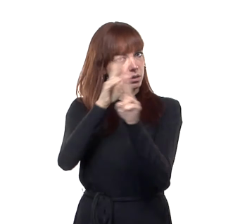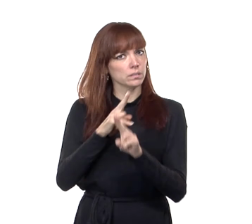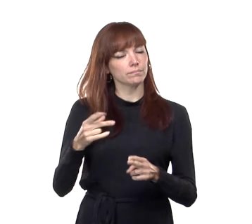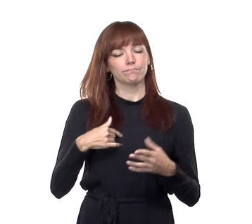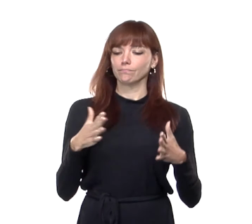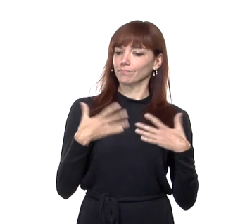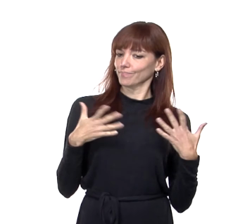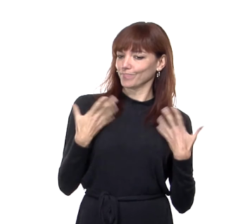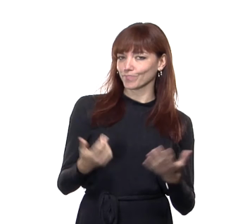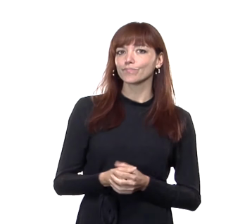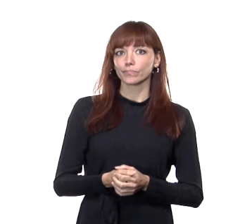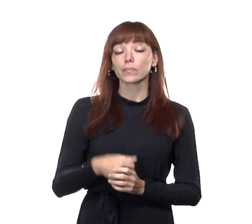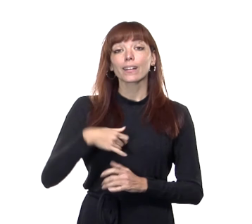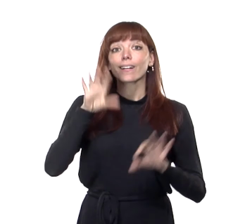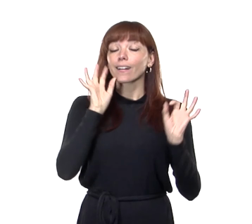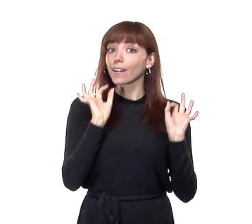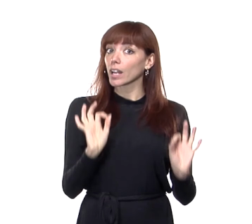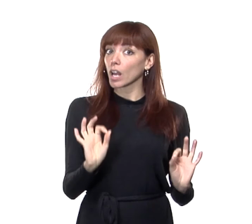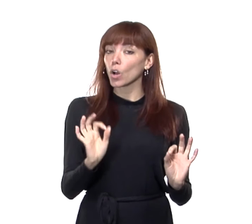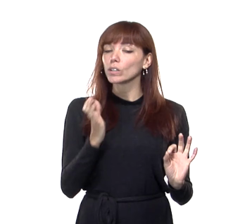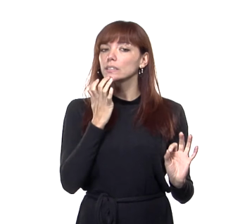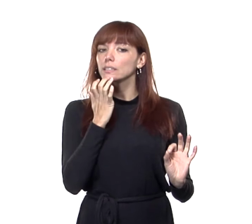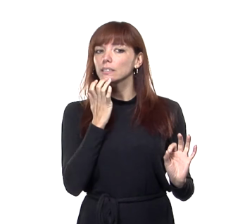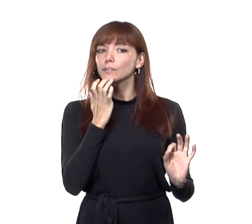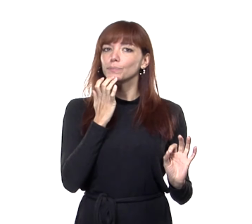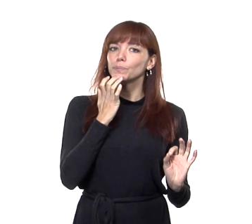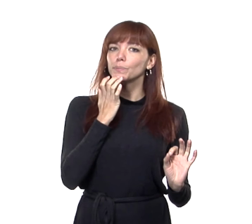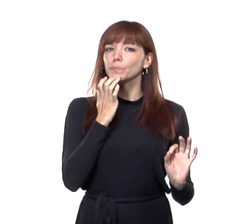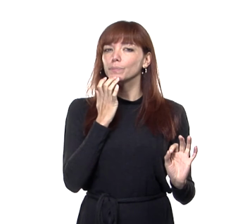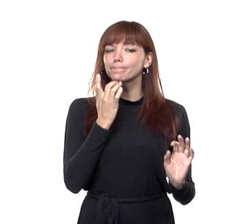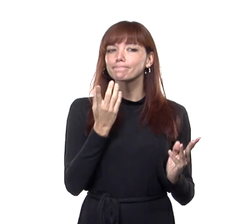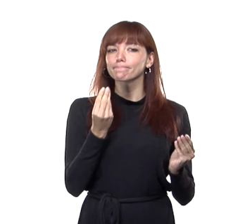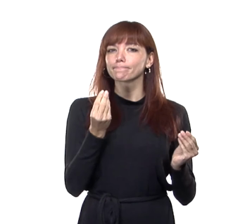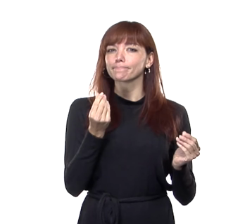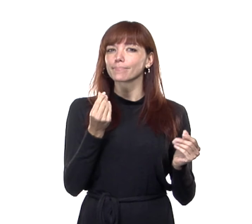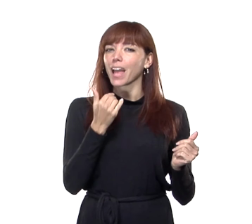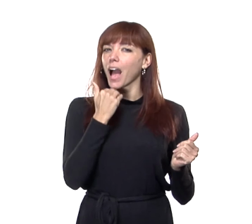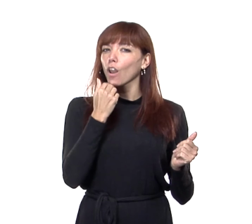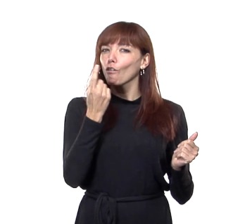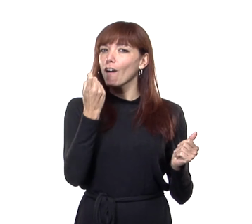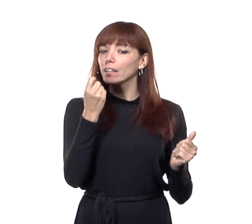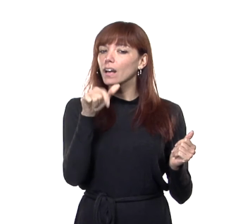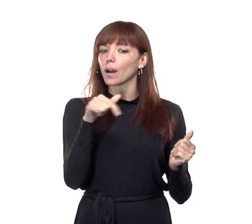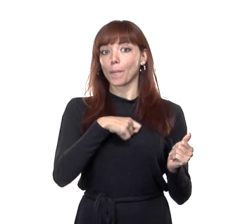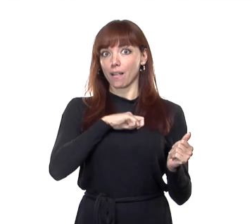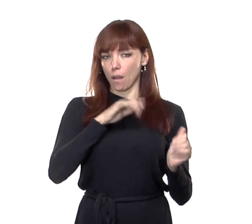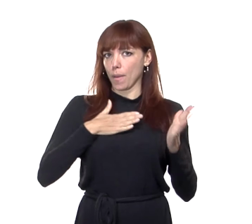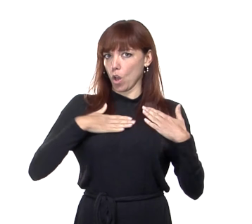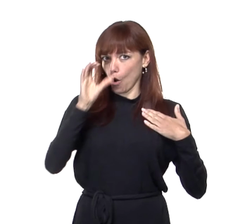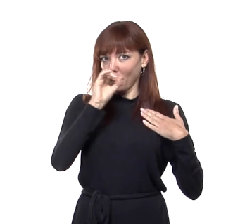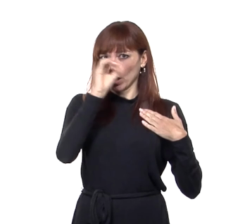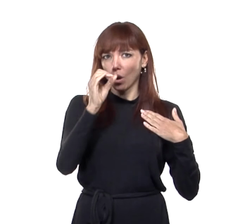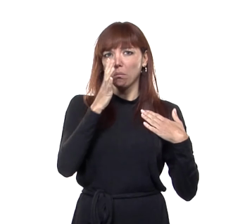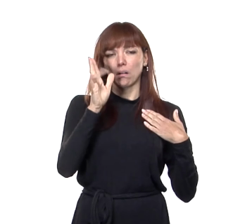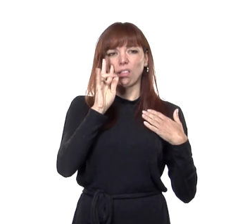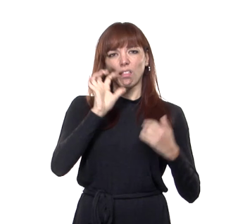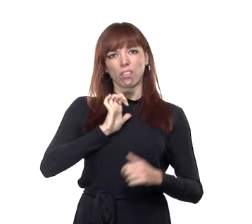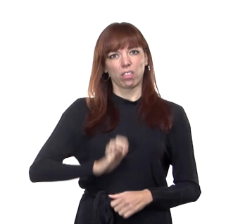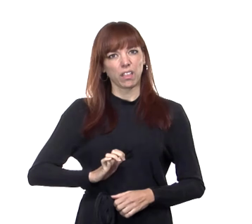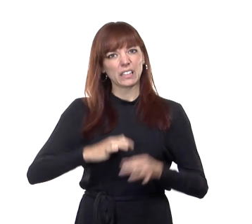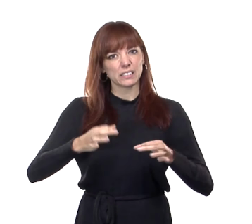y creo que sí algo de algo peca españa en mi opinión es de su vez subestimarse